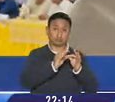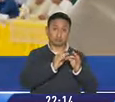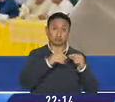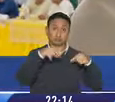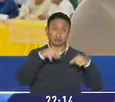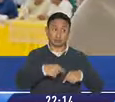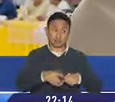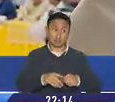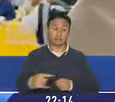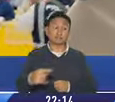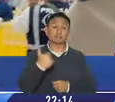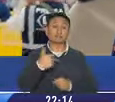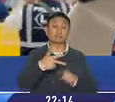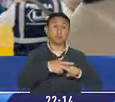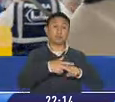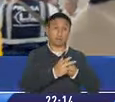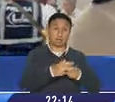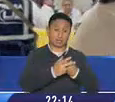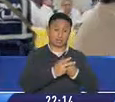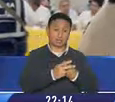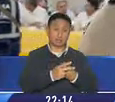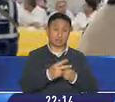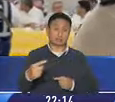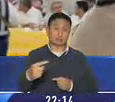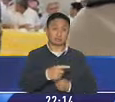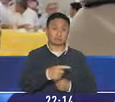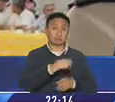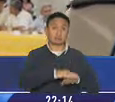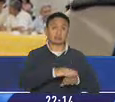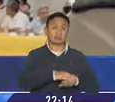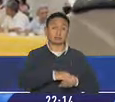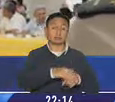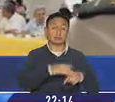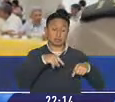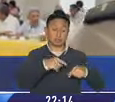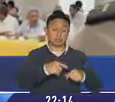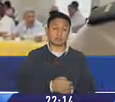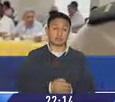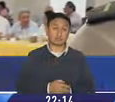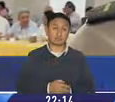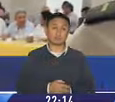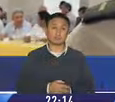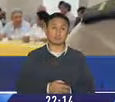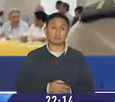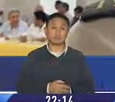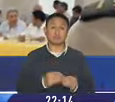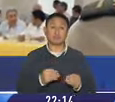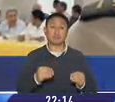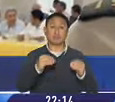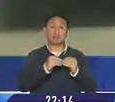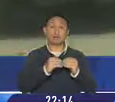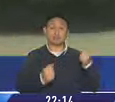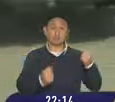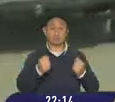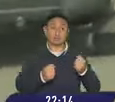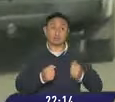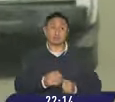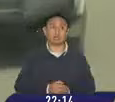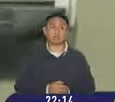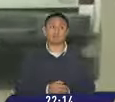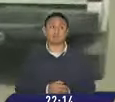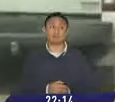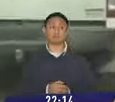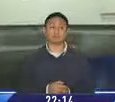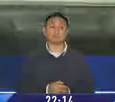una mecánica la cual obedece por parte de la subzona, y de hecho vamos a tener ya más movilidad en el tema de vehículos. La declaratoria